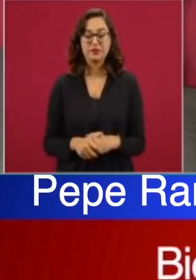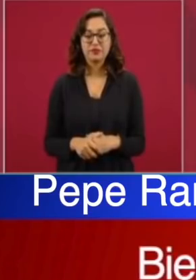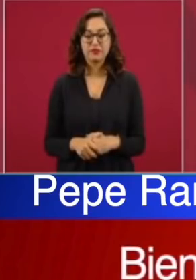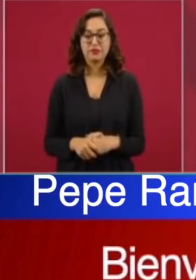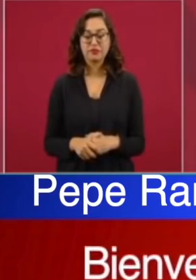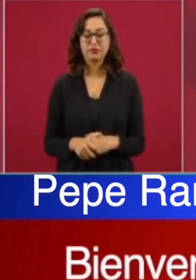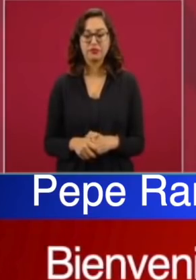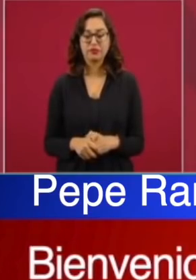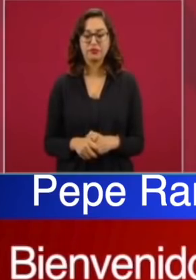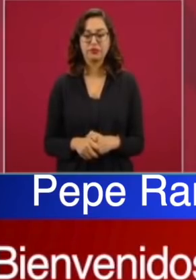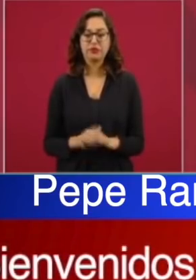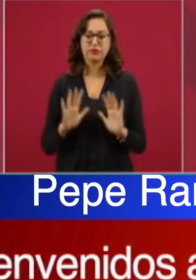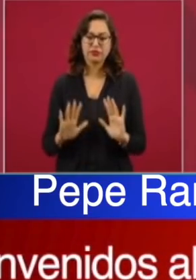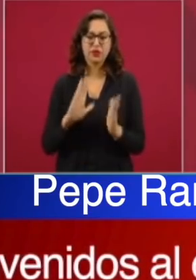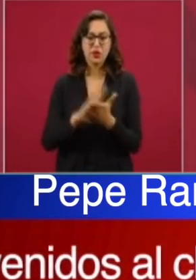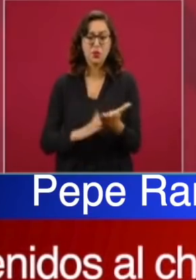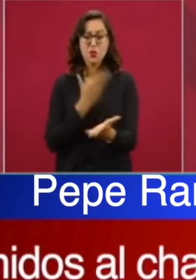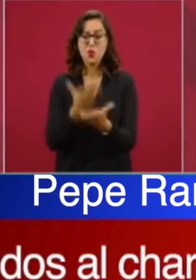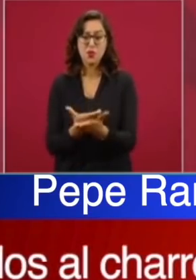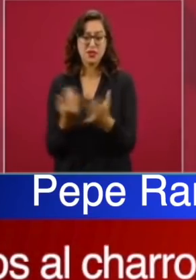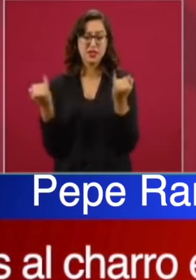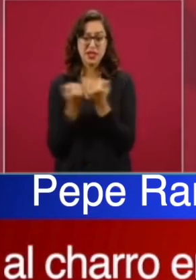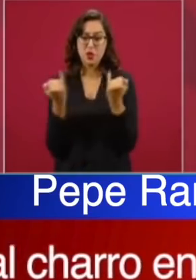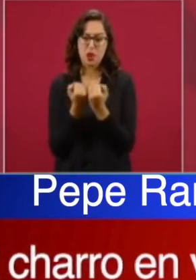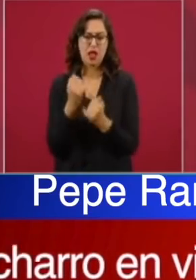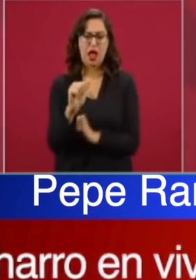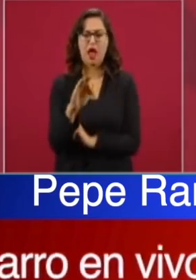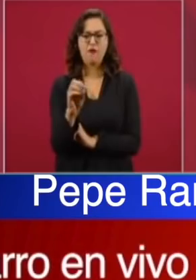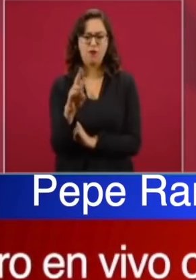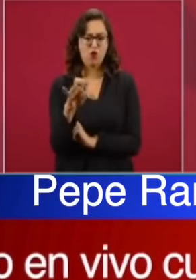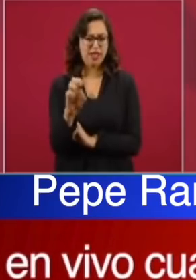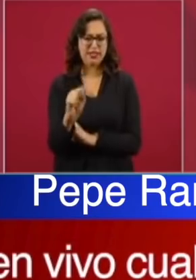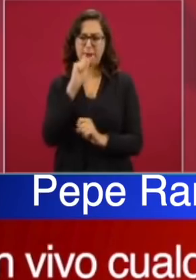una propuesta, un poco lo que hicimos con las Afores,